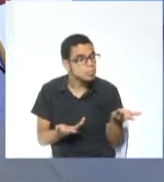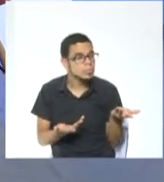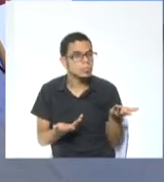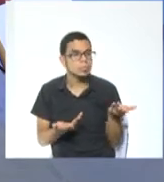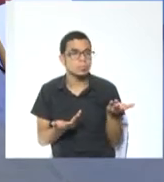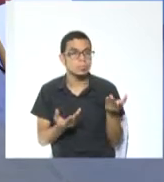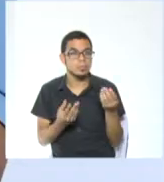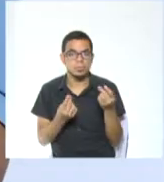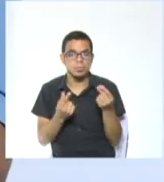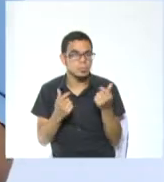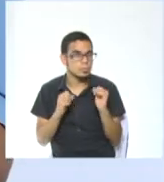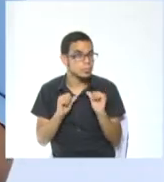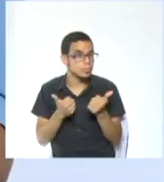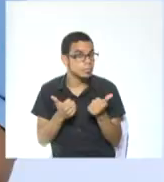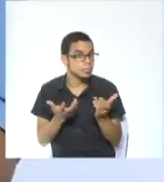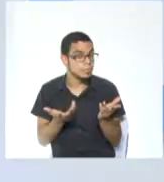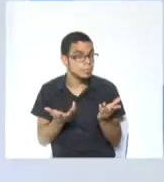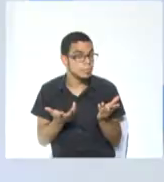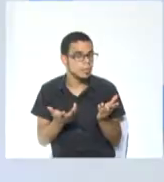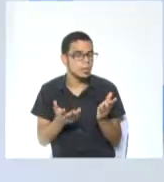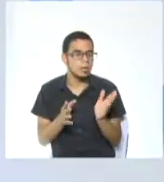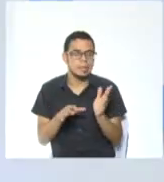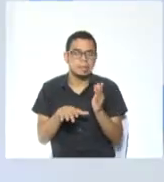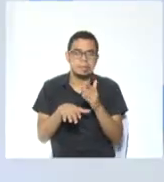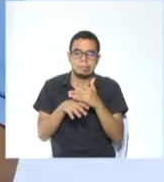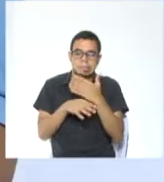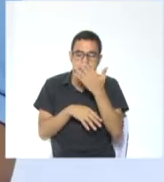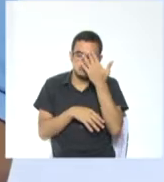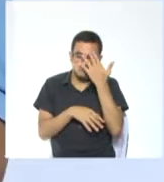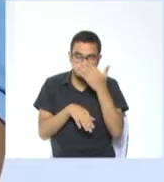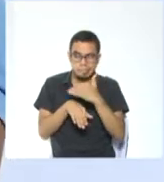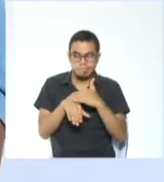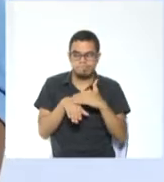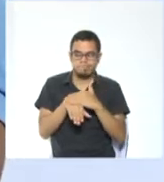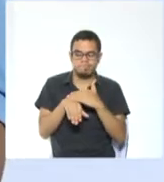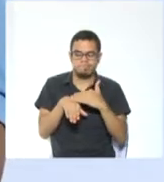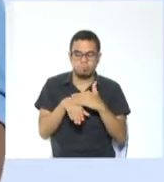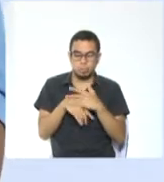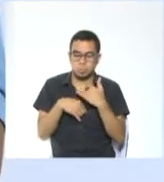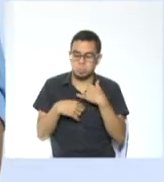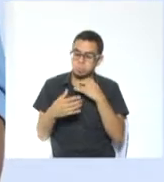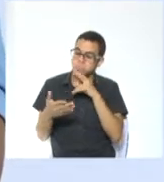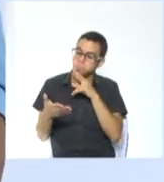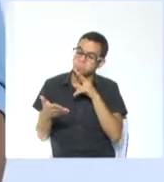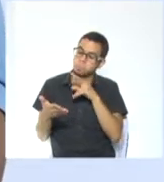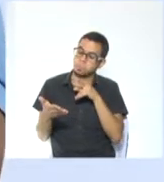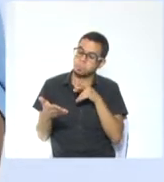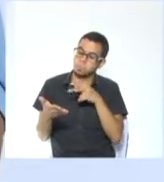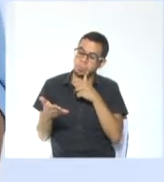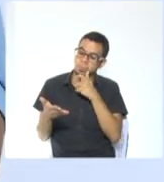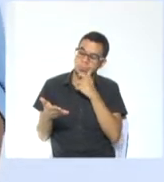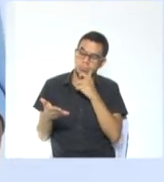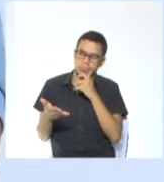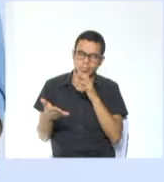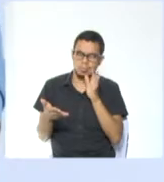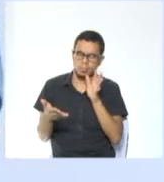Sibrani. Ya iniciamos el programa. Ay, Heiler, disculpa, estaba